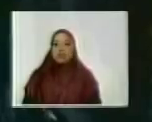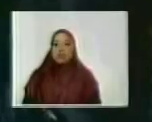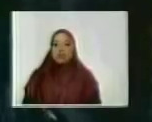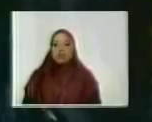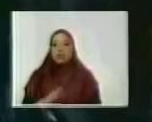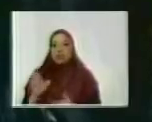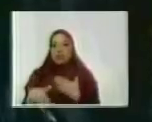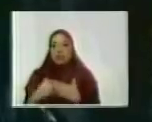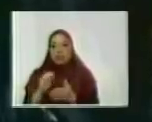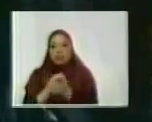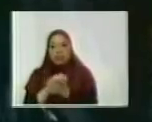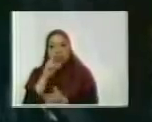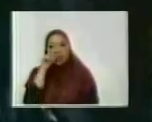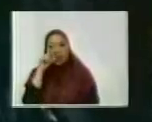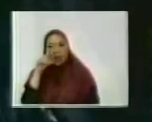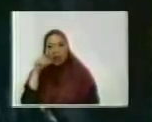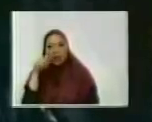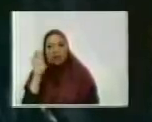Hasta Adán cantó.